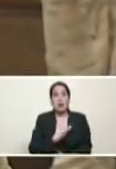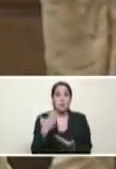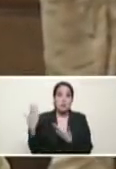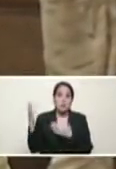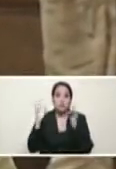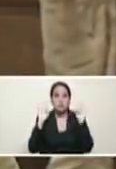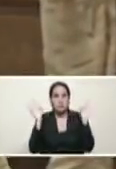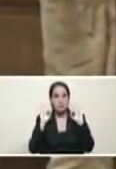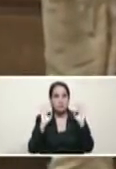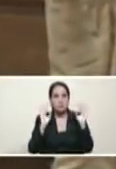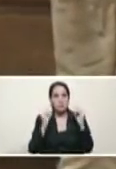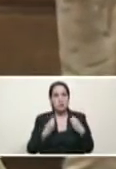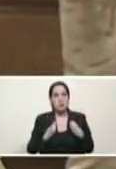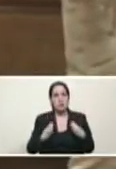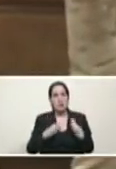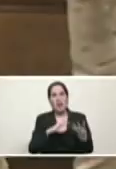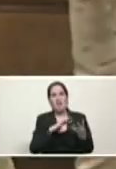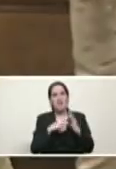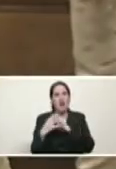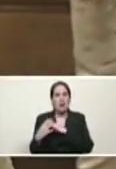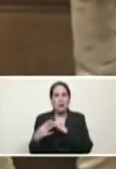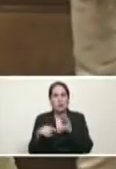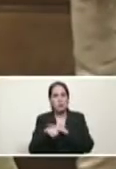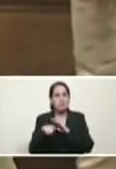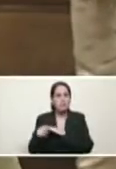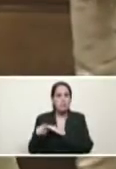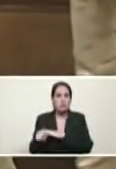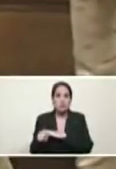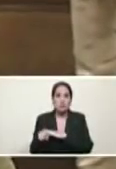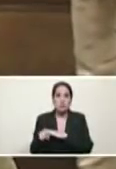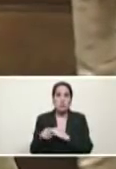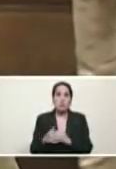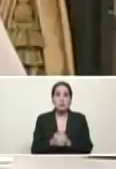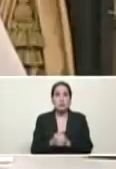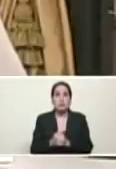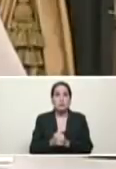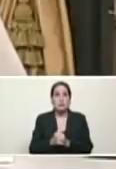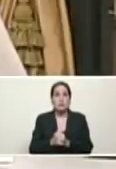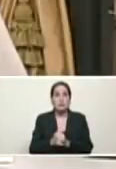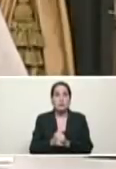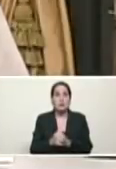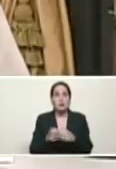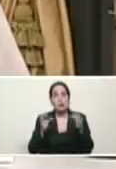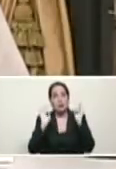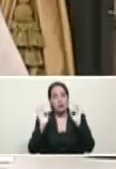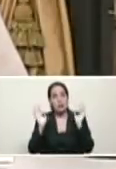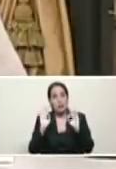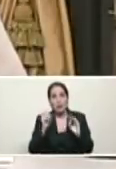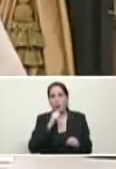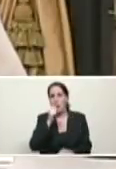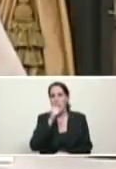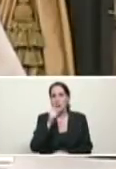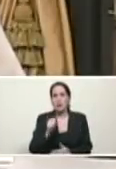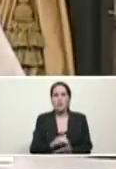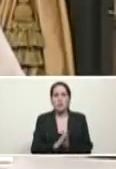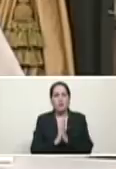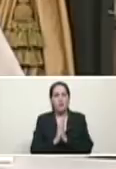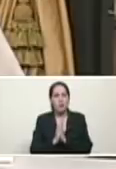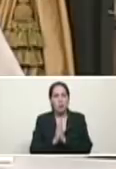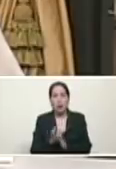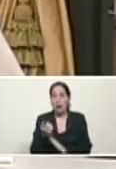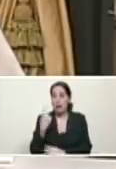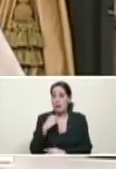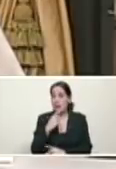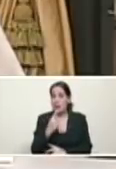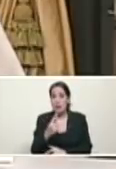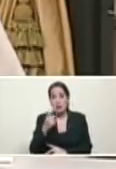del barrio El Guarataro y los eucaliptos, Erika Farías Peña. Un micrófono, por favor. Ayer dije, en el